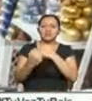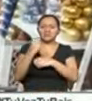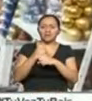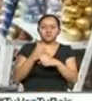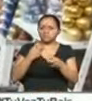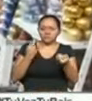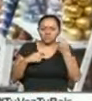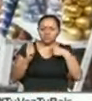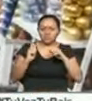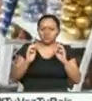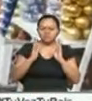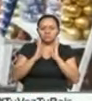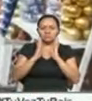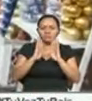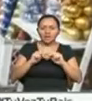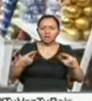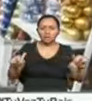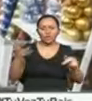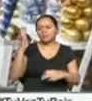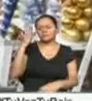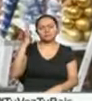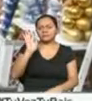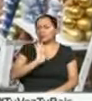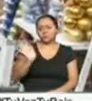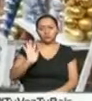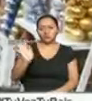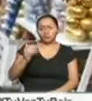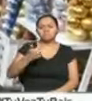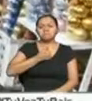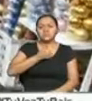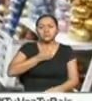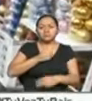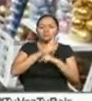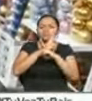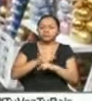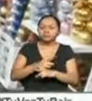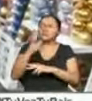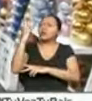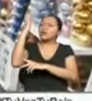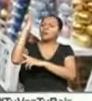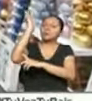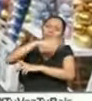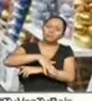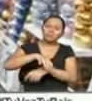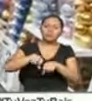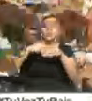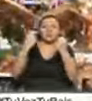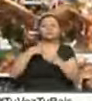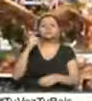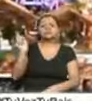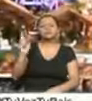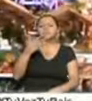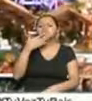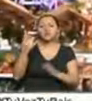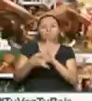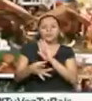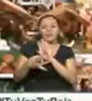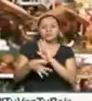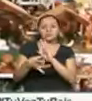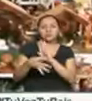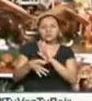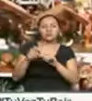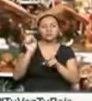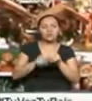el musgo natural, porque nosotros mismos estamos haciéndonos del mal, nosotros hemos dejado de vender eso. Ya no quieren que dañen